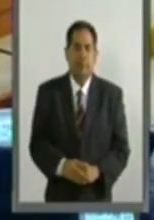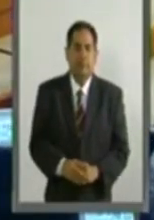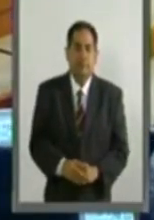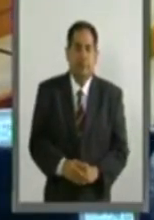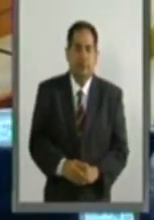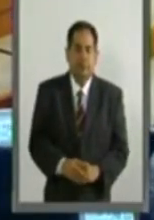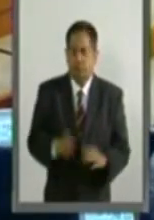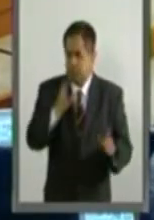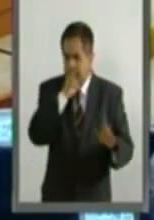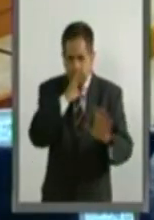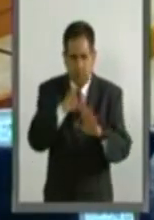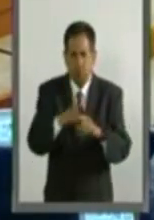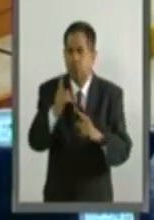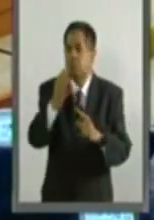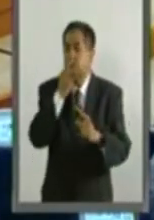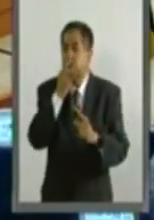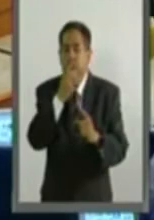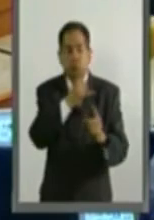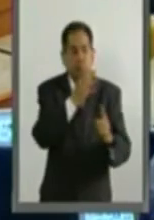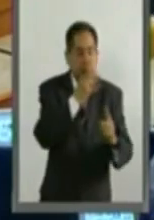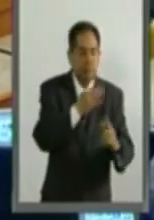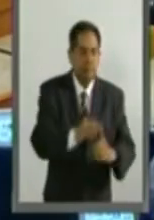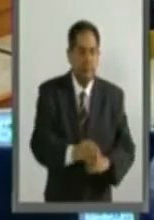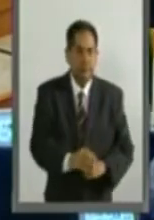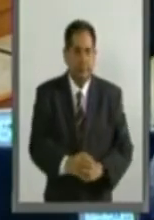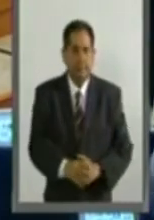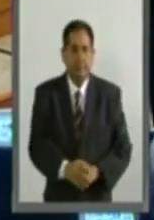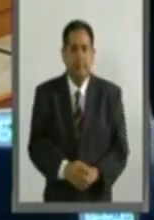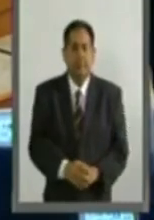No se preocupe, tiene un minuto.